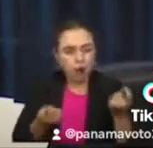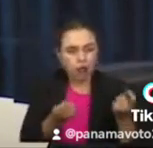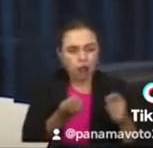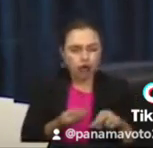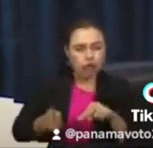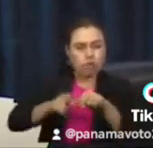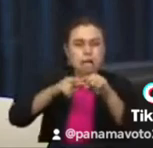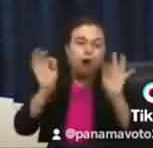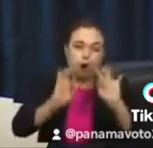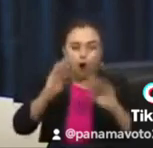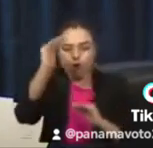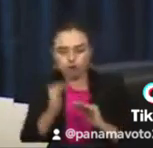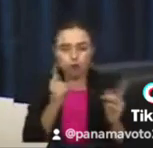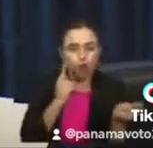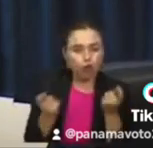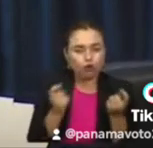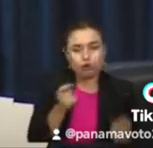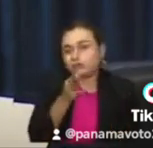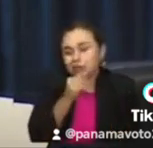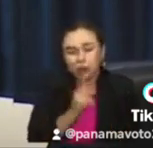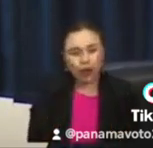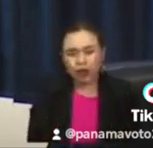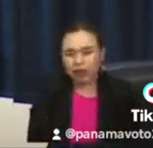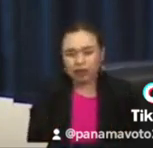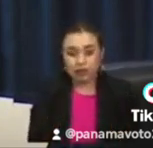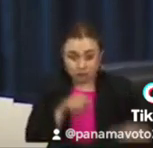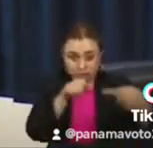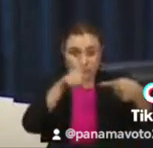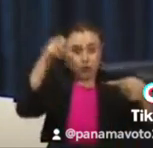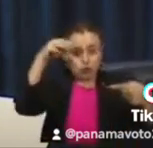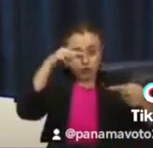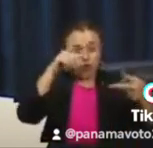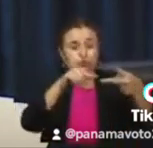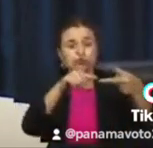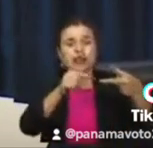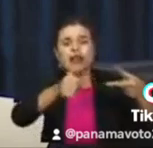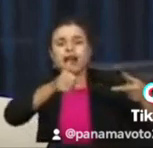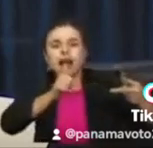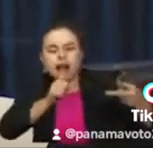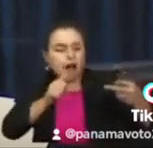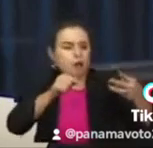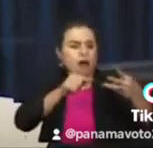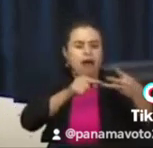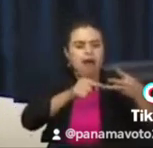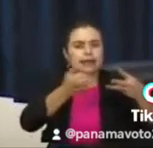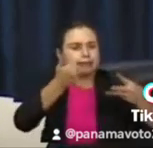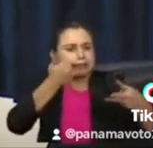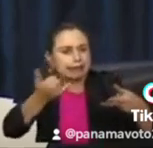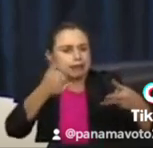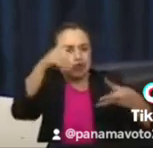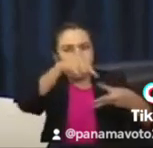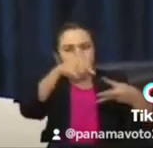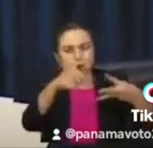las telecomunicaciones y otros proyectos son los que nos van a enfrentar realmente con los